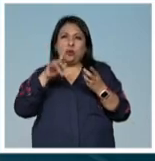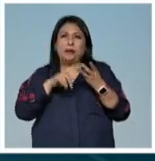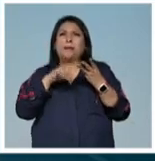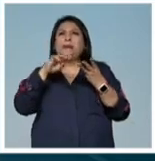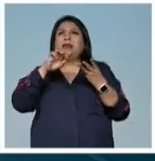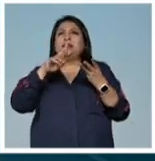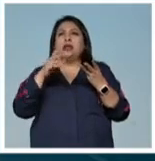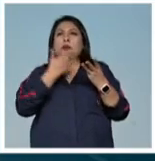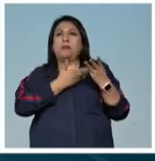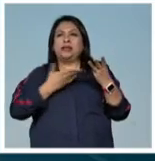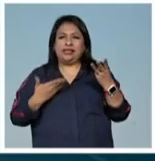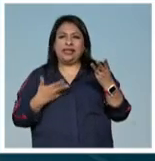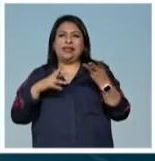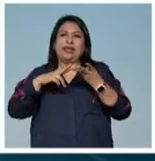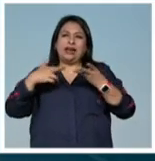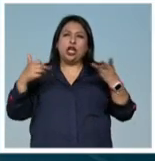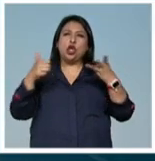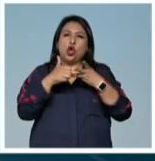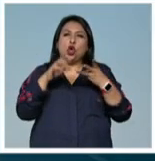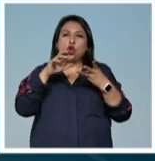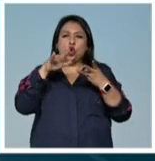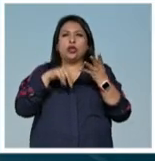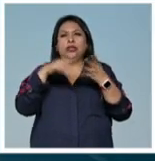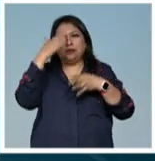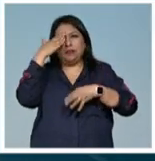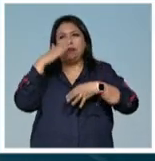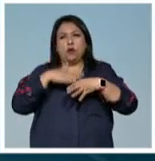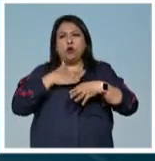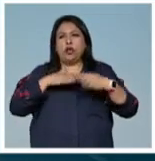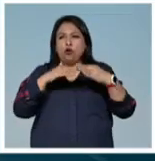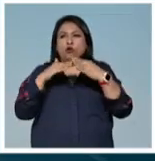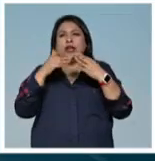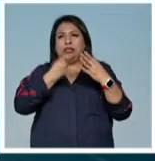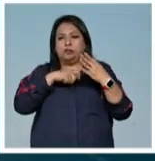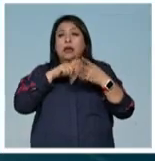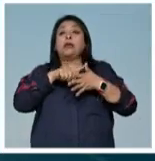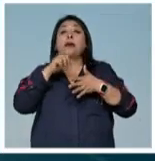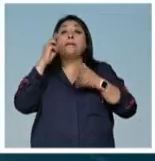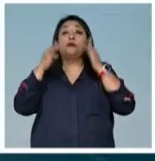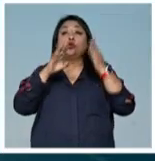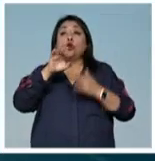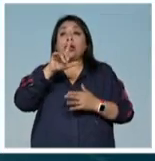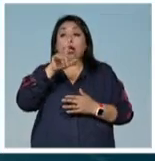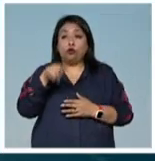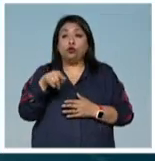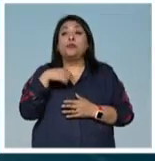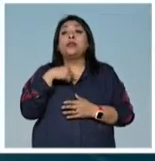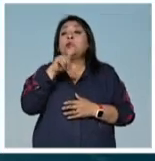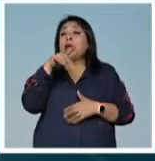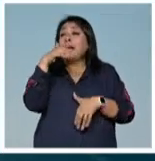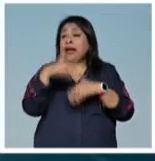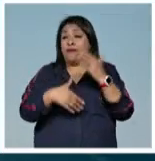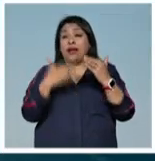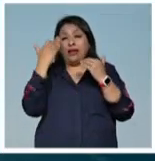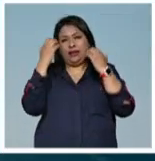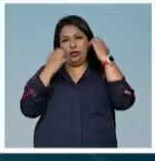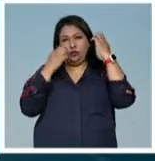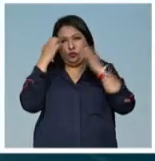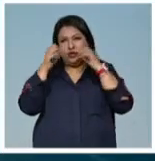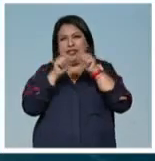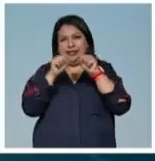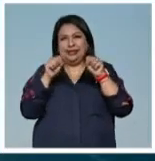Ministerio de la Presidencia de las Relaciones con las Cortes y la Memoria Democrática en España y el Museo Caluz. Después de terminar su tiempo de exhibición en la